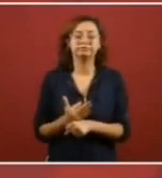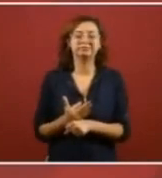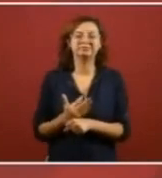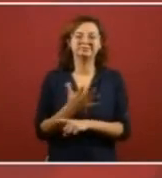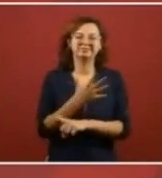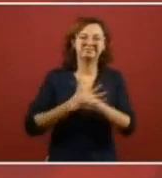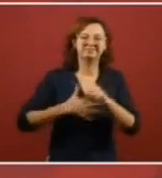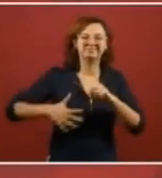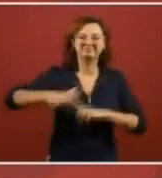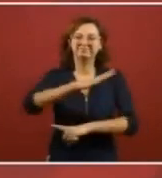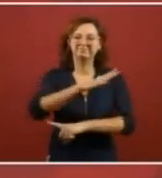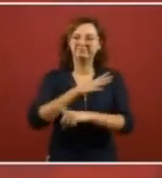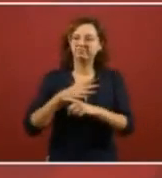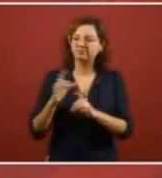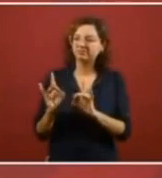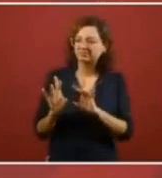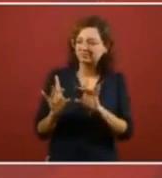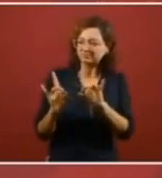enfermedades